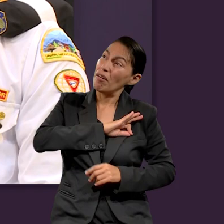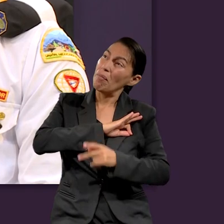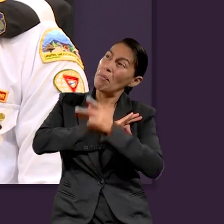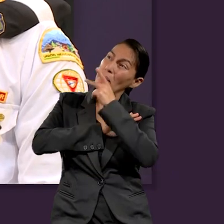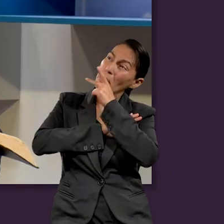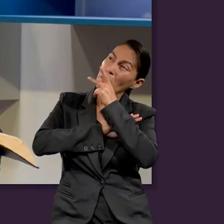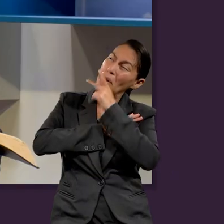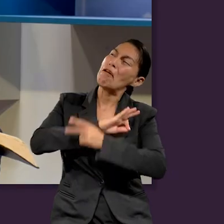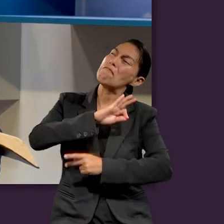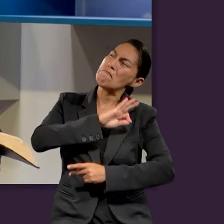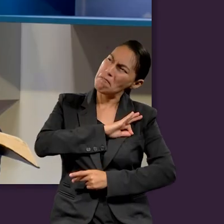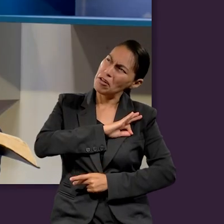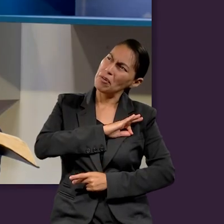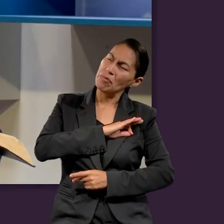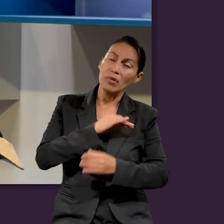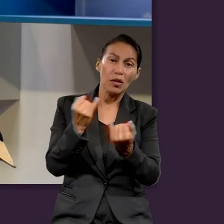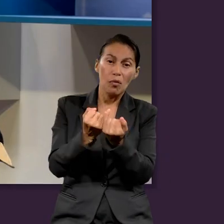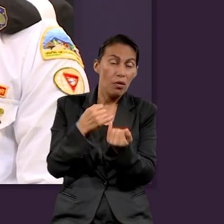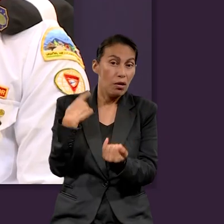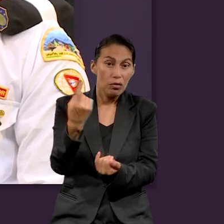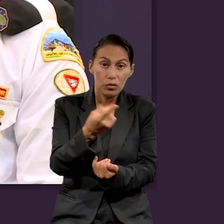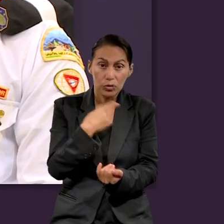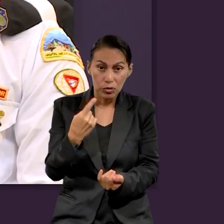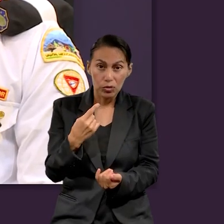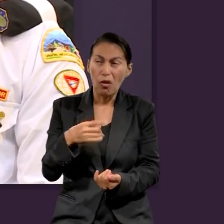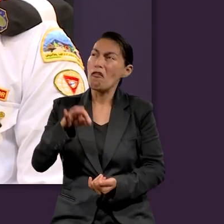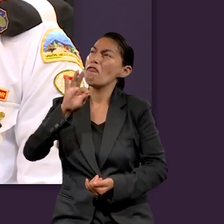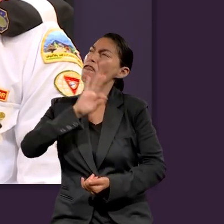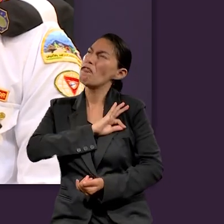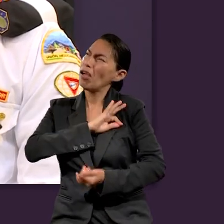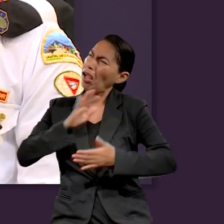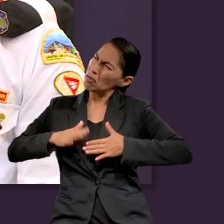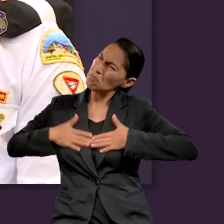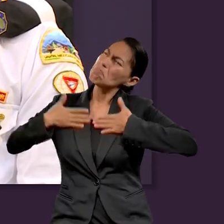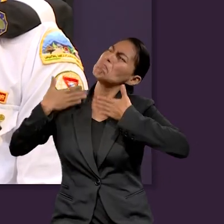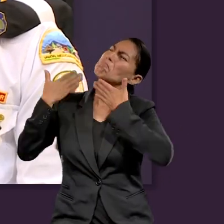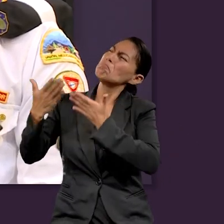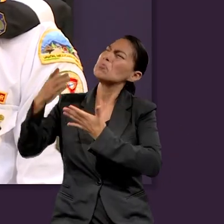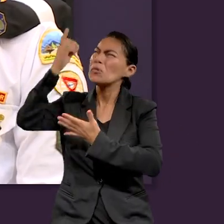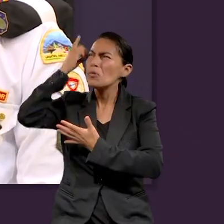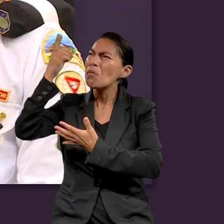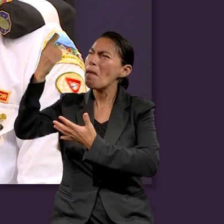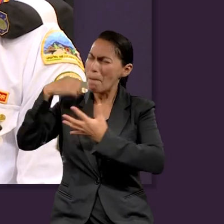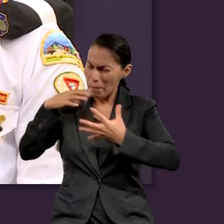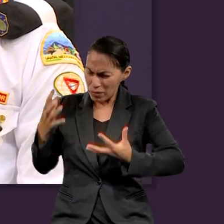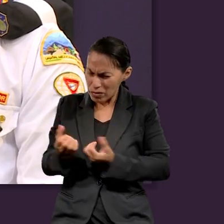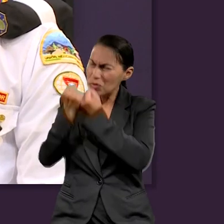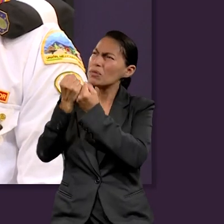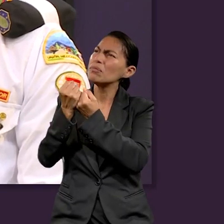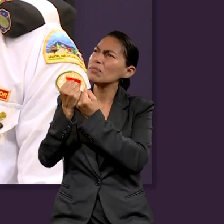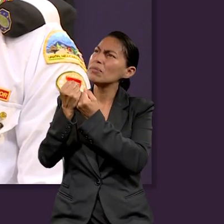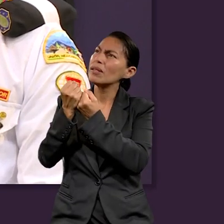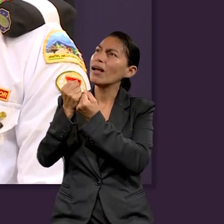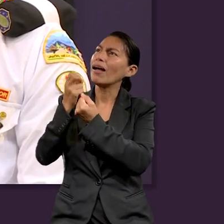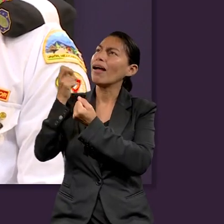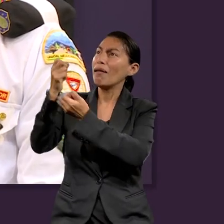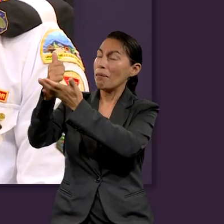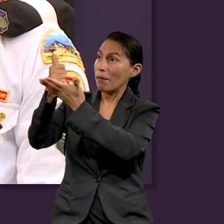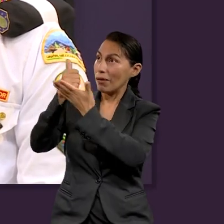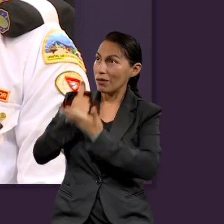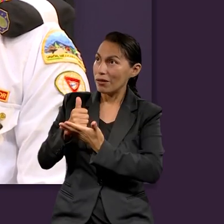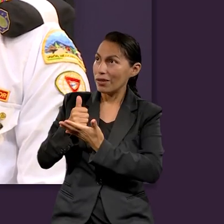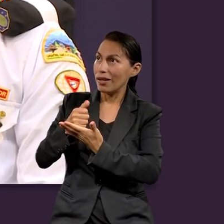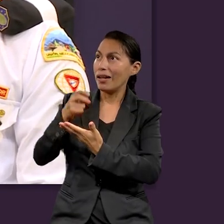tuvo fe en su padre es a lo que nosotros nos enfrentamos hoy en día si nosotros tenemos fe tenemos confianza pura en que él nos puede